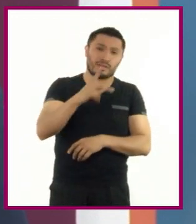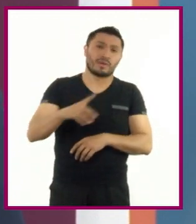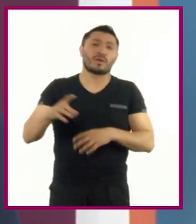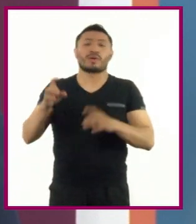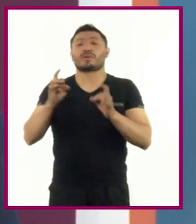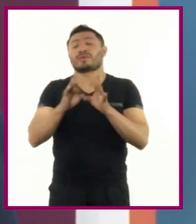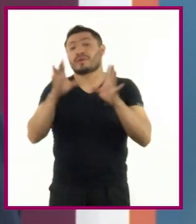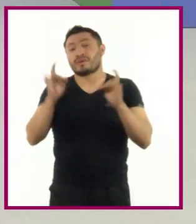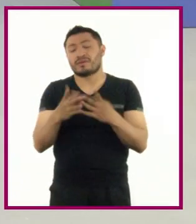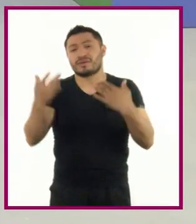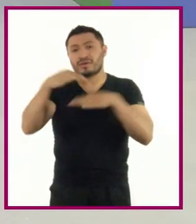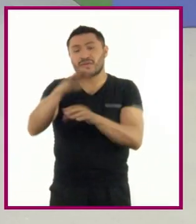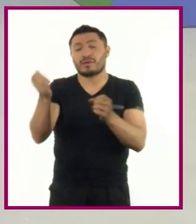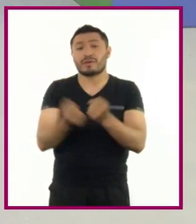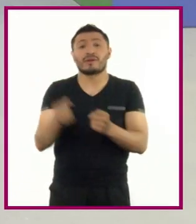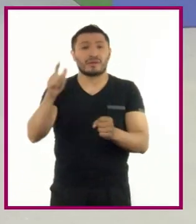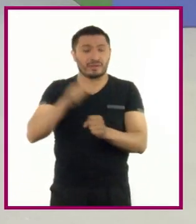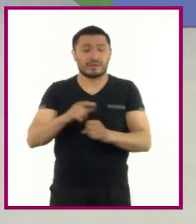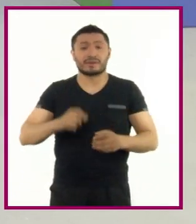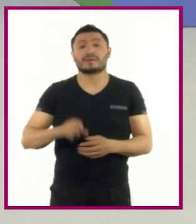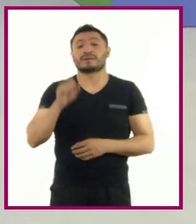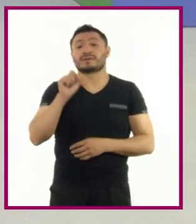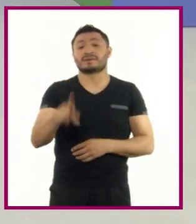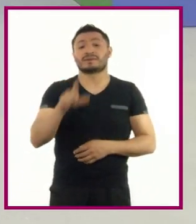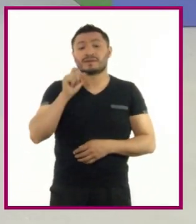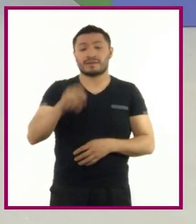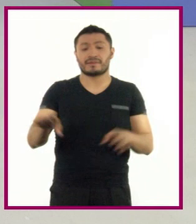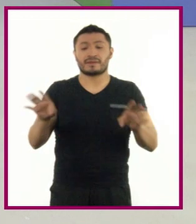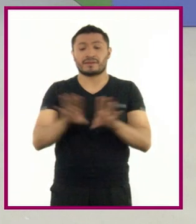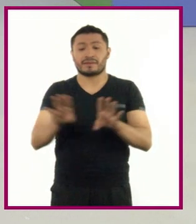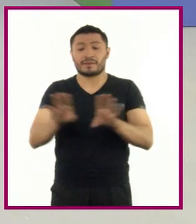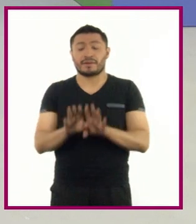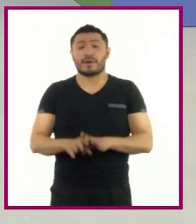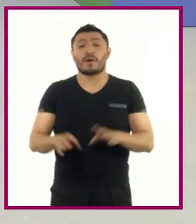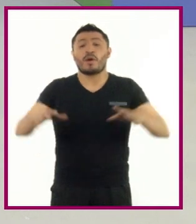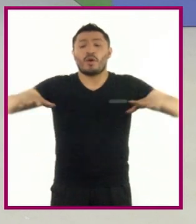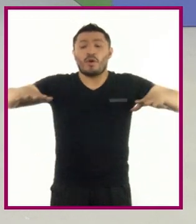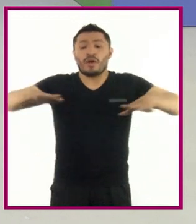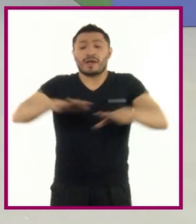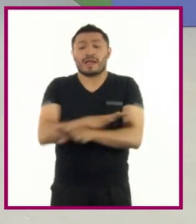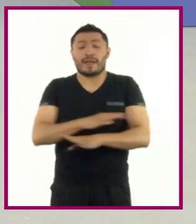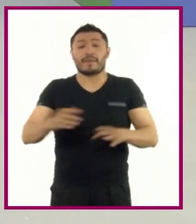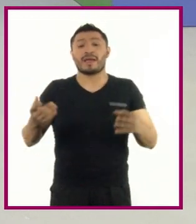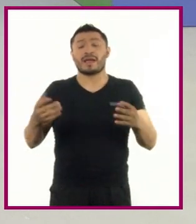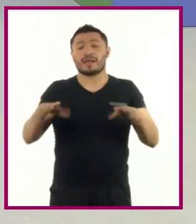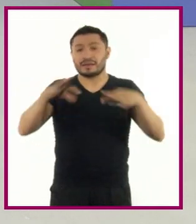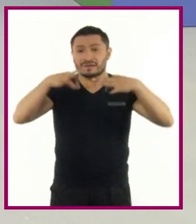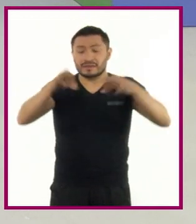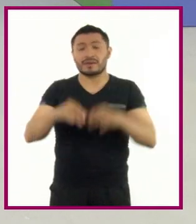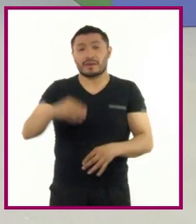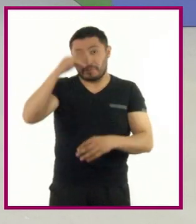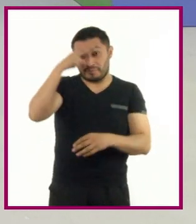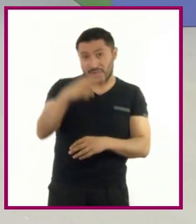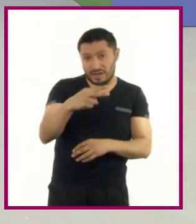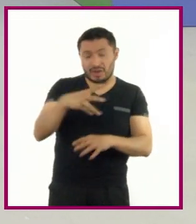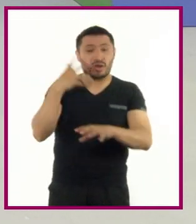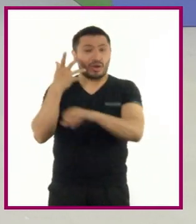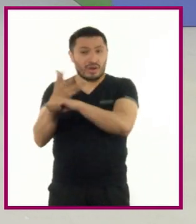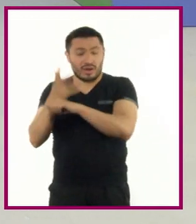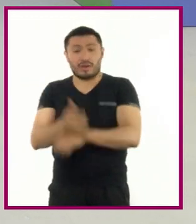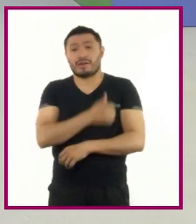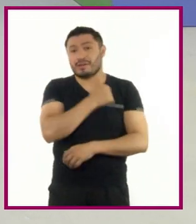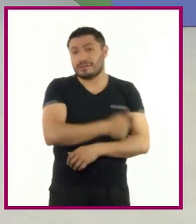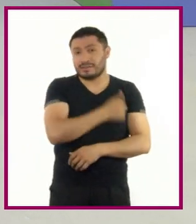en el ámbito social. También abordaremos cómo este tratado fue sustituido por el tratado entre México, Estados Unidos y